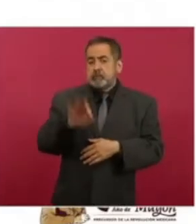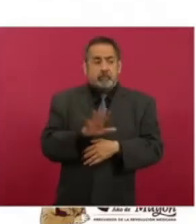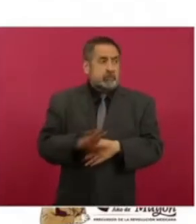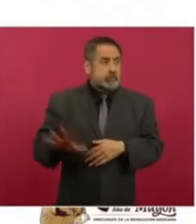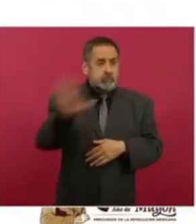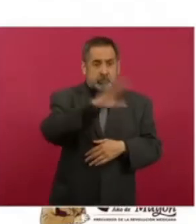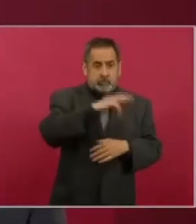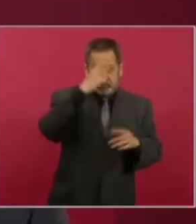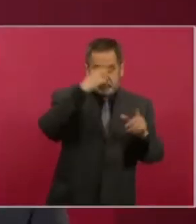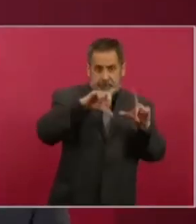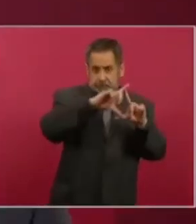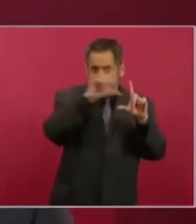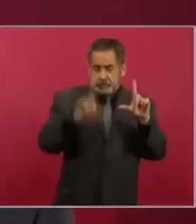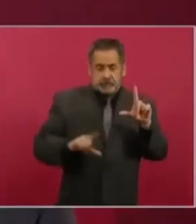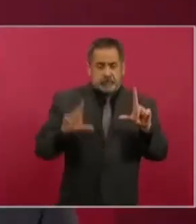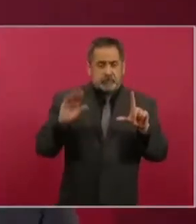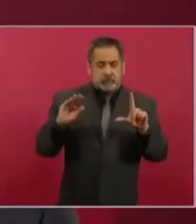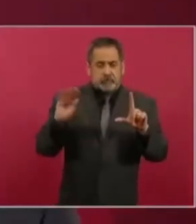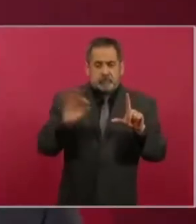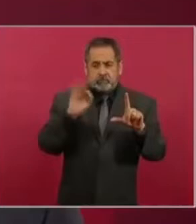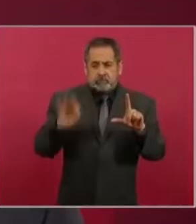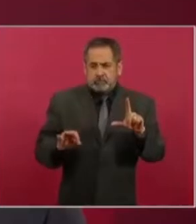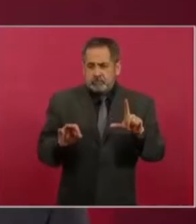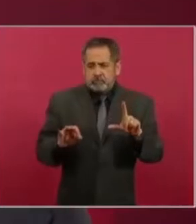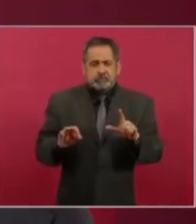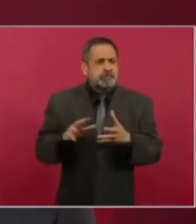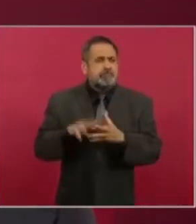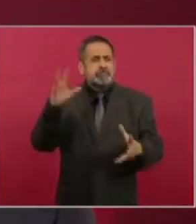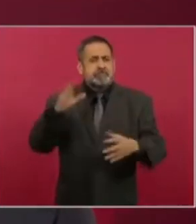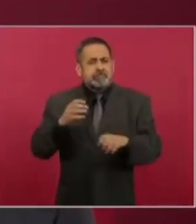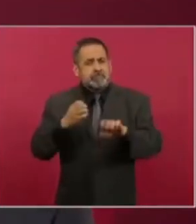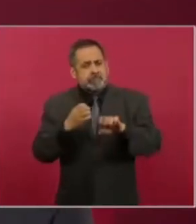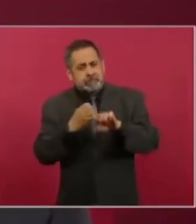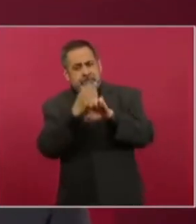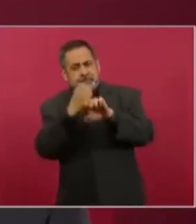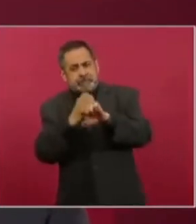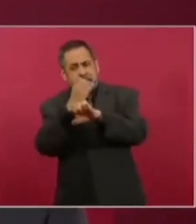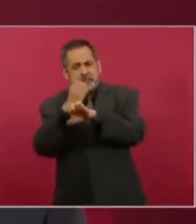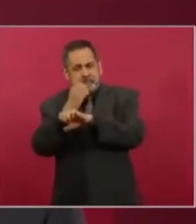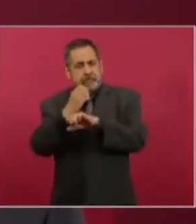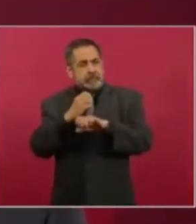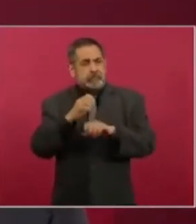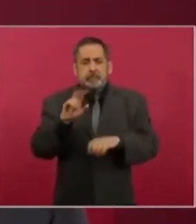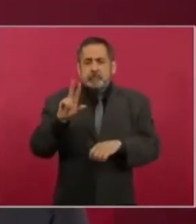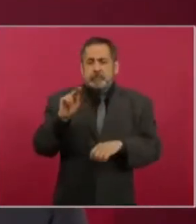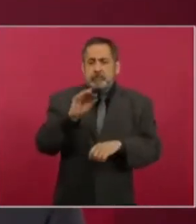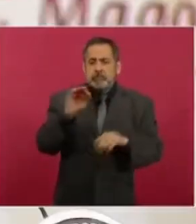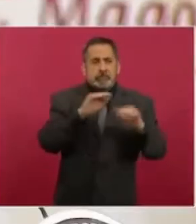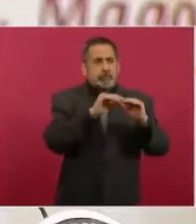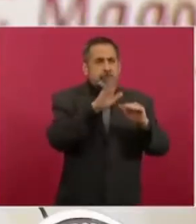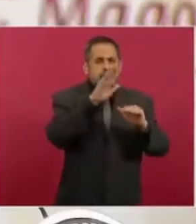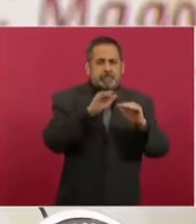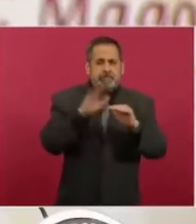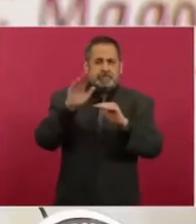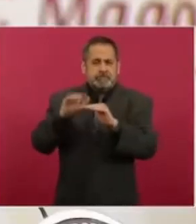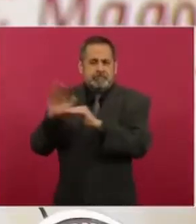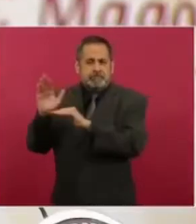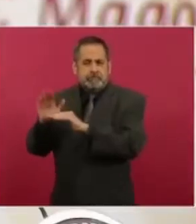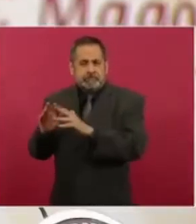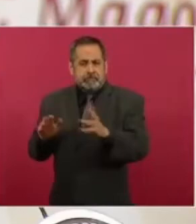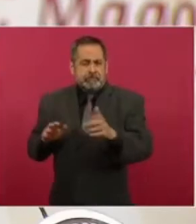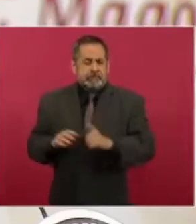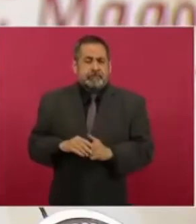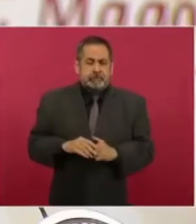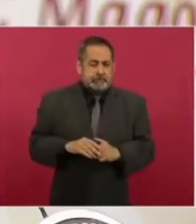nacional. Prácticamente todas las entidades federativas tienen coberturas por arriba del 80%, hay 3 que están apenas por arriba